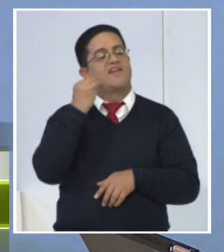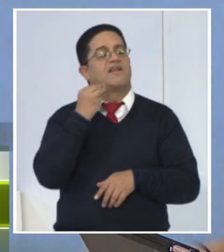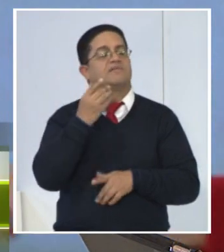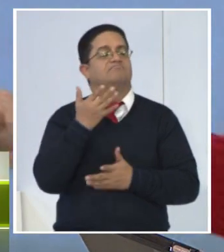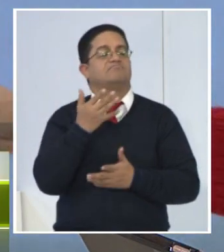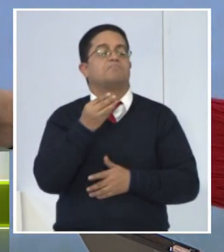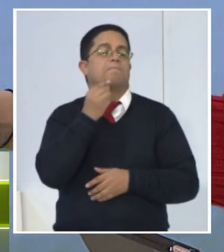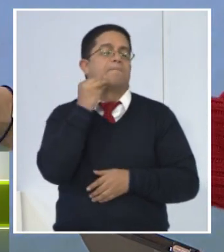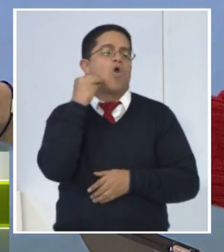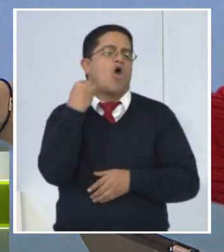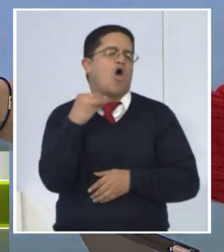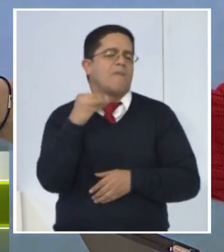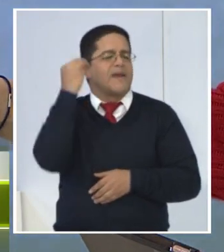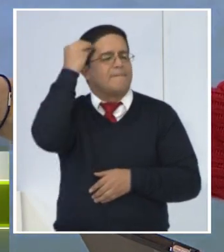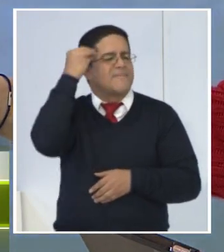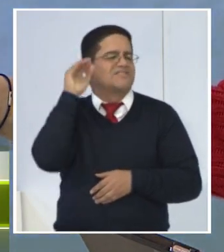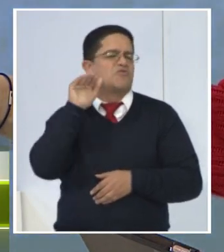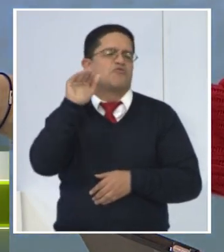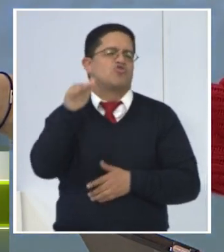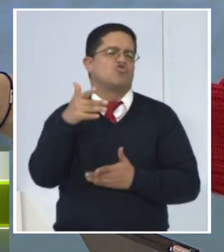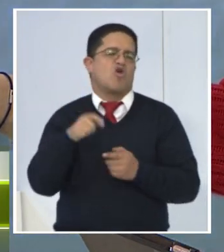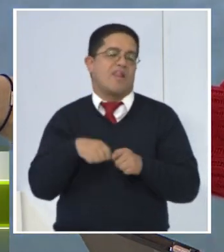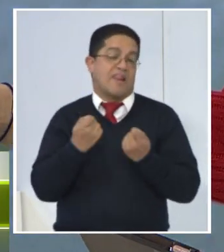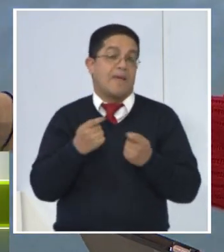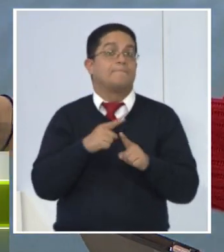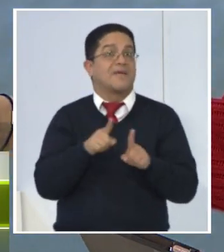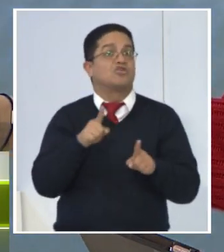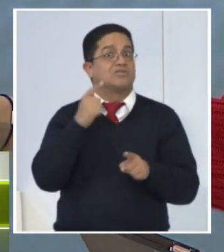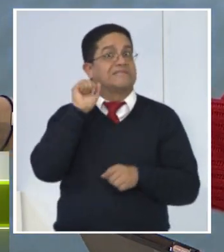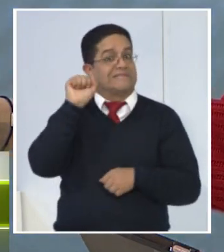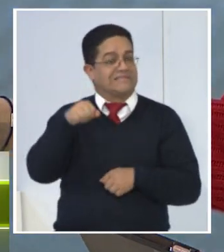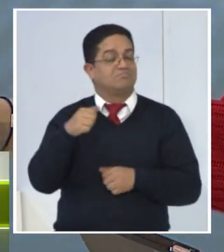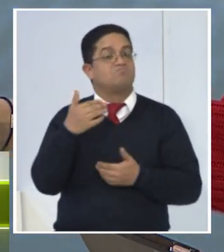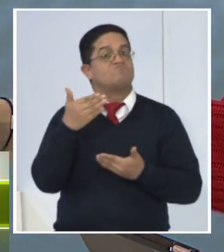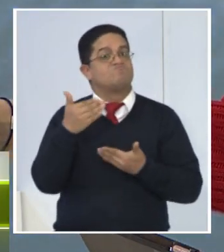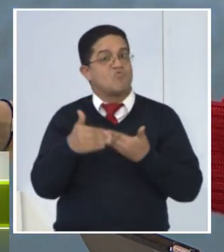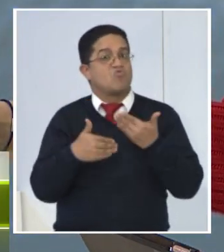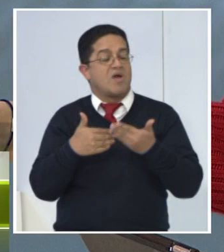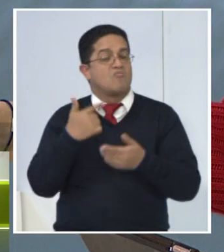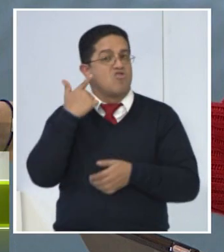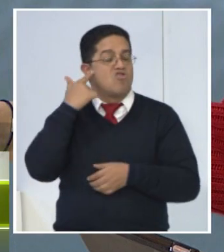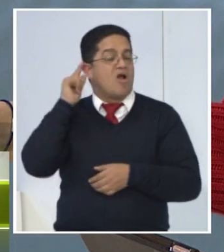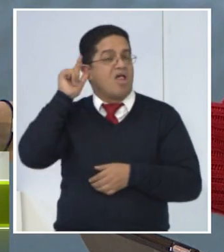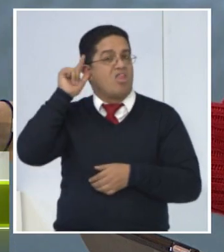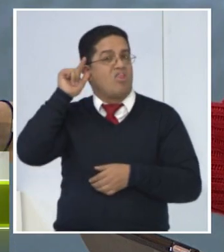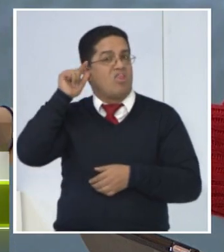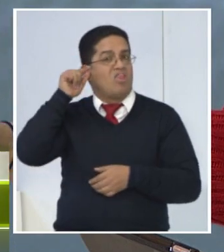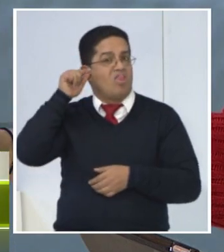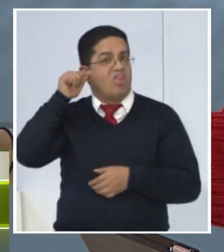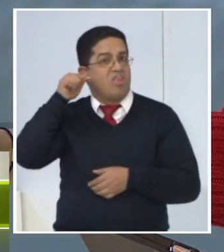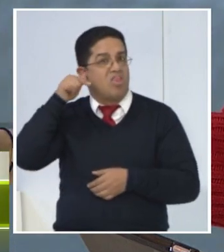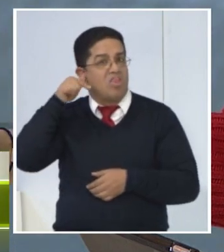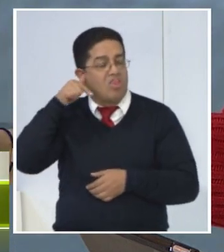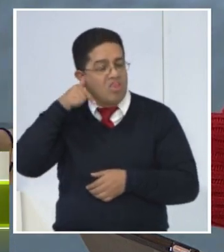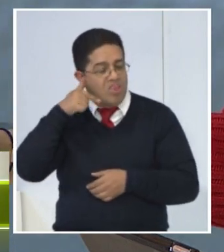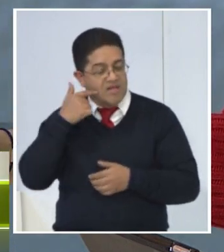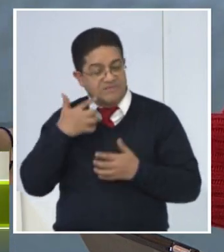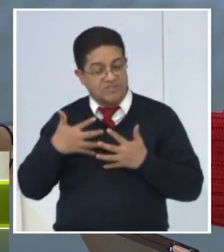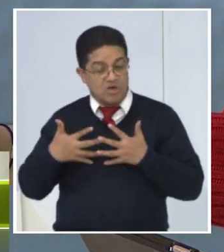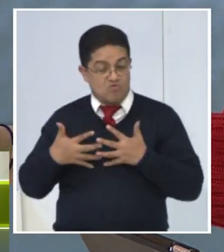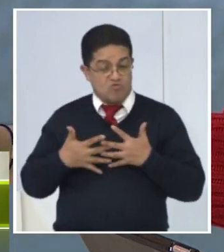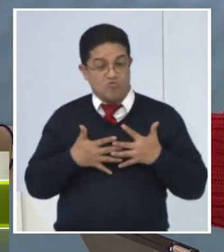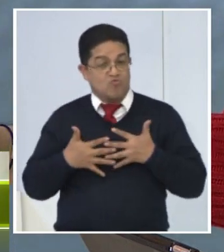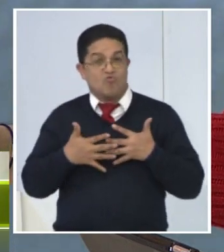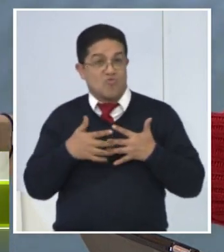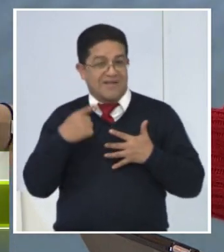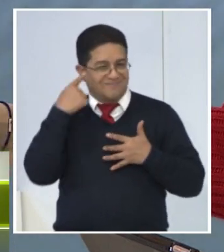traer consecuencias, pero sí, porque se van dañando las células ciliares internas, que son las células que conducen